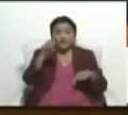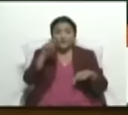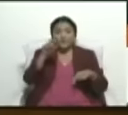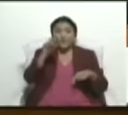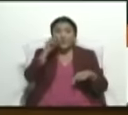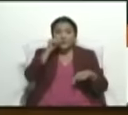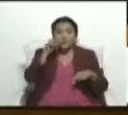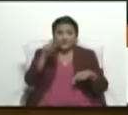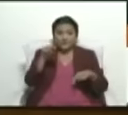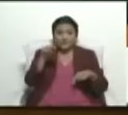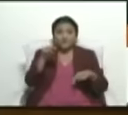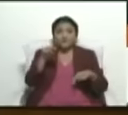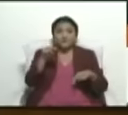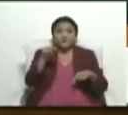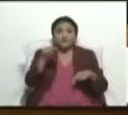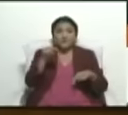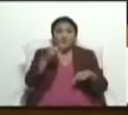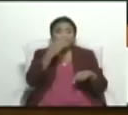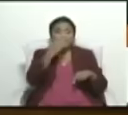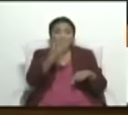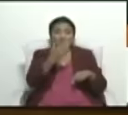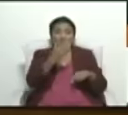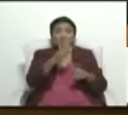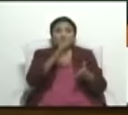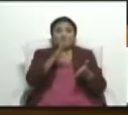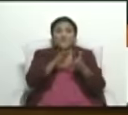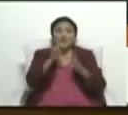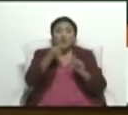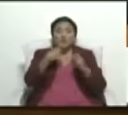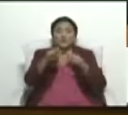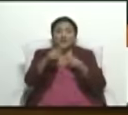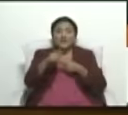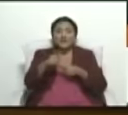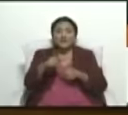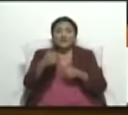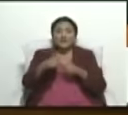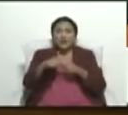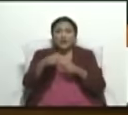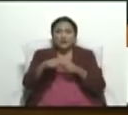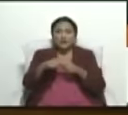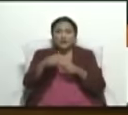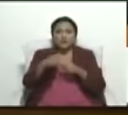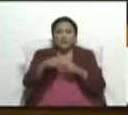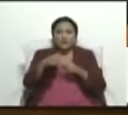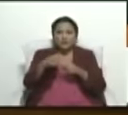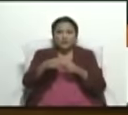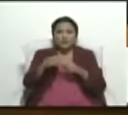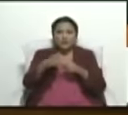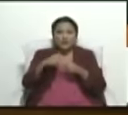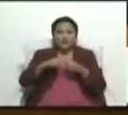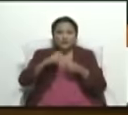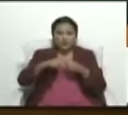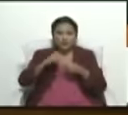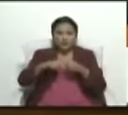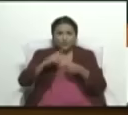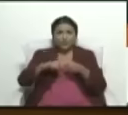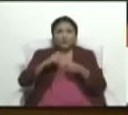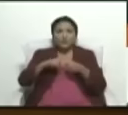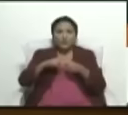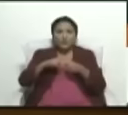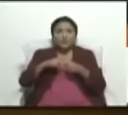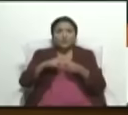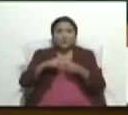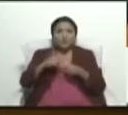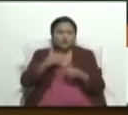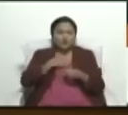Estaba ese estudio frente al Centro Comercial Chacaíto. Yo iba a hacerme unos tatuajes de mis tres hijos con